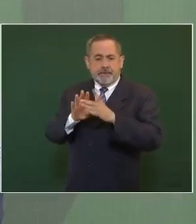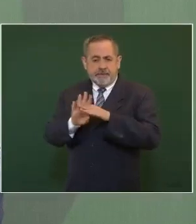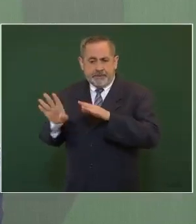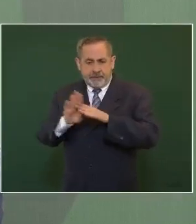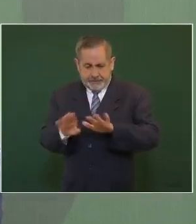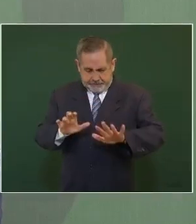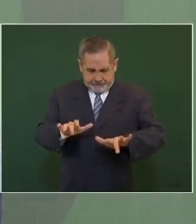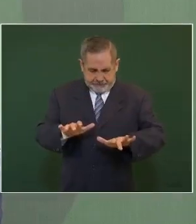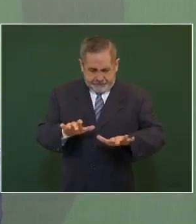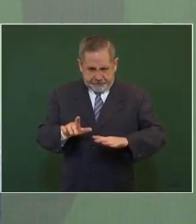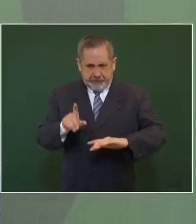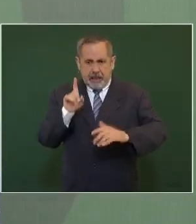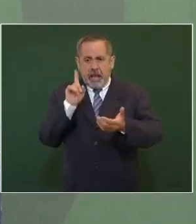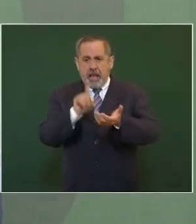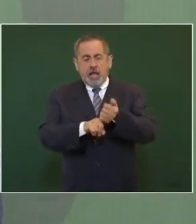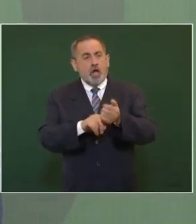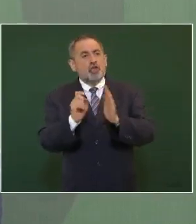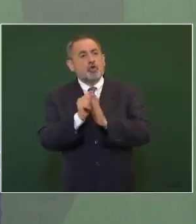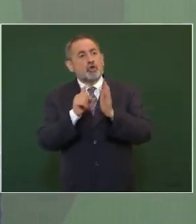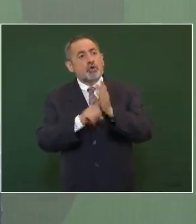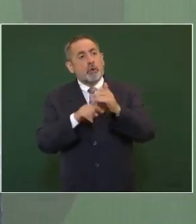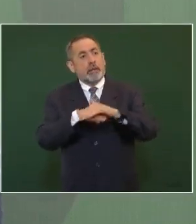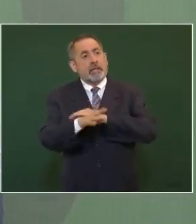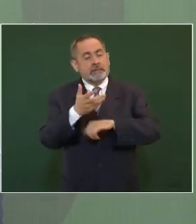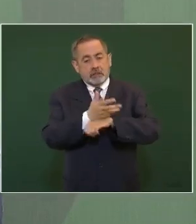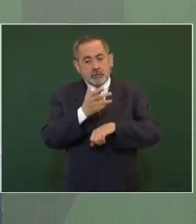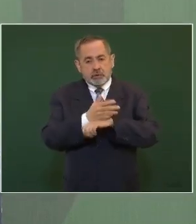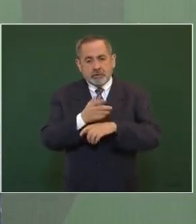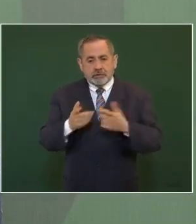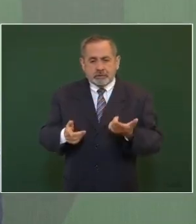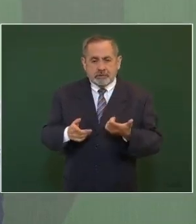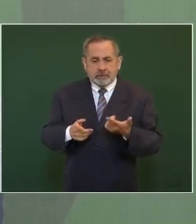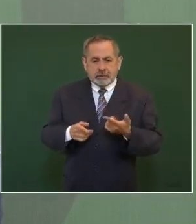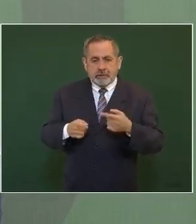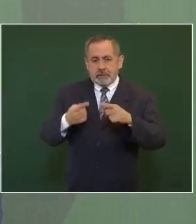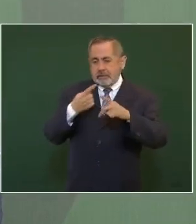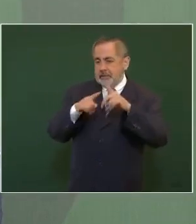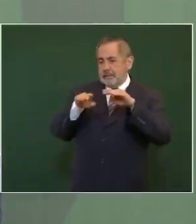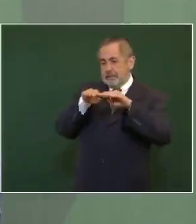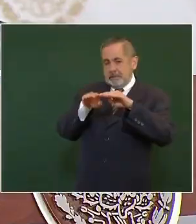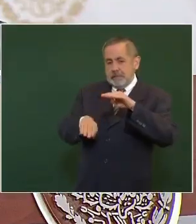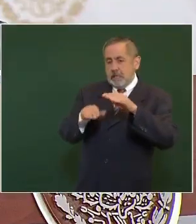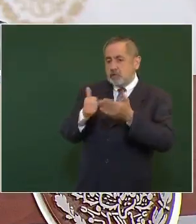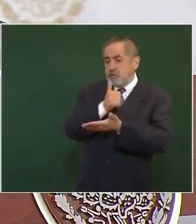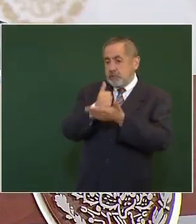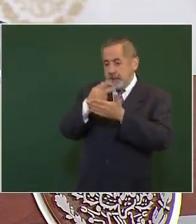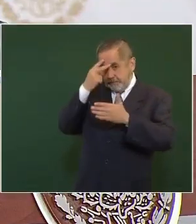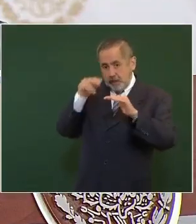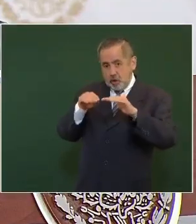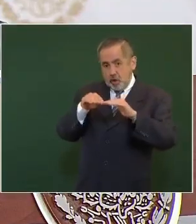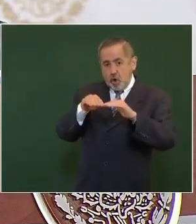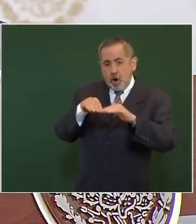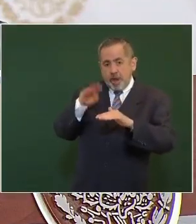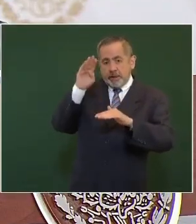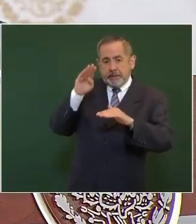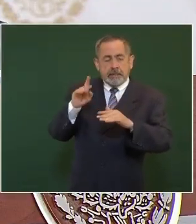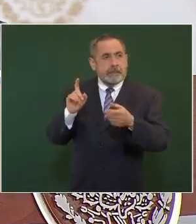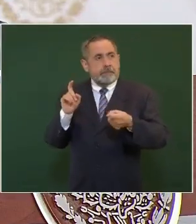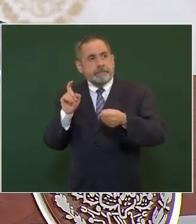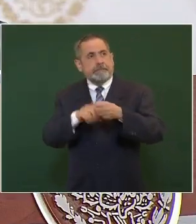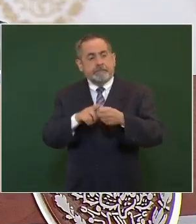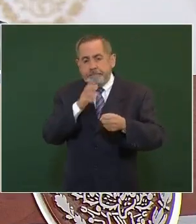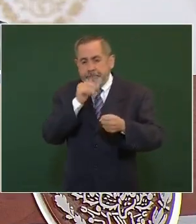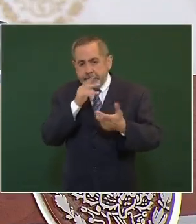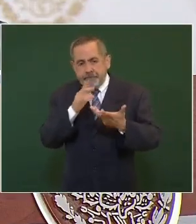poder ingresar a Estados Unidos, pero esta plataforma parte del paralelo 19, que es la Ciudad de México hacia el norte. Nosotros